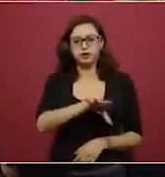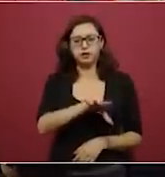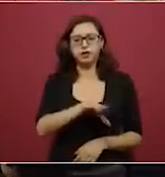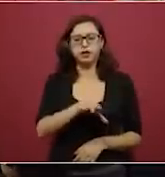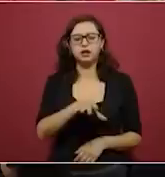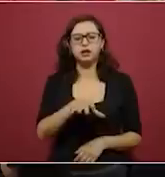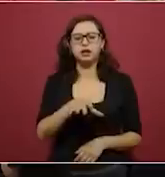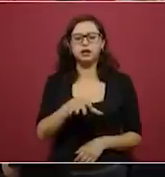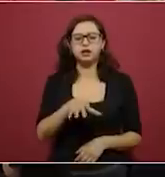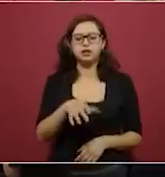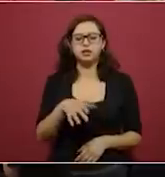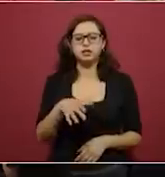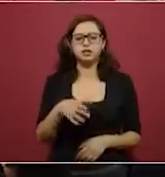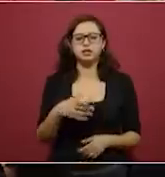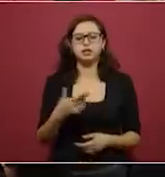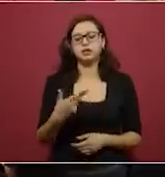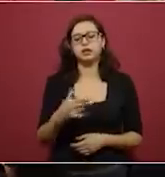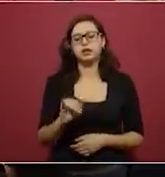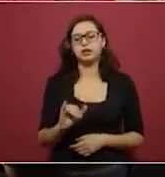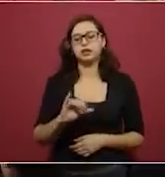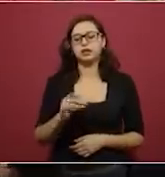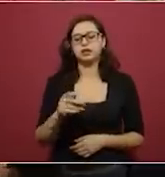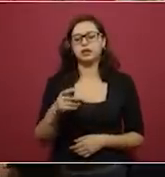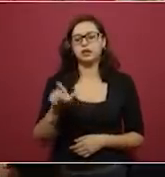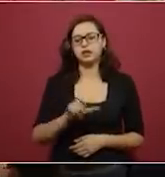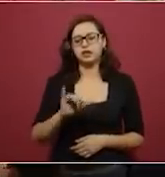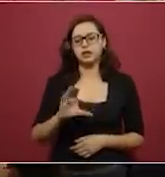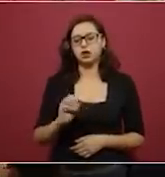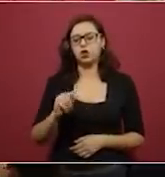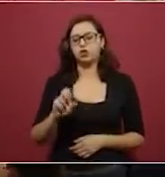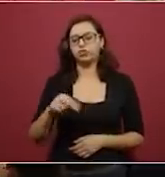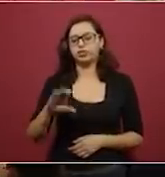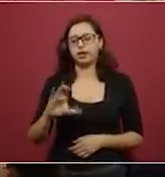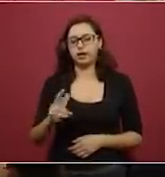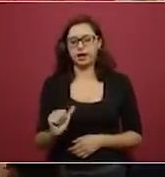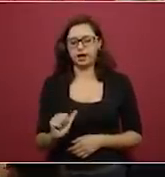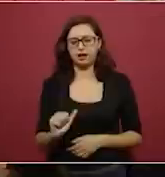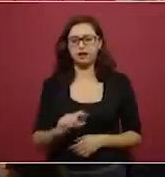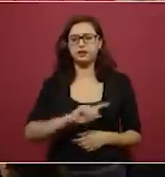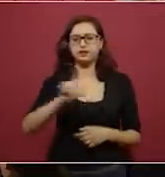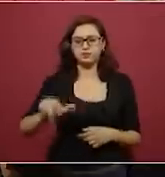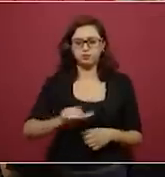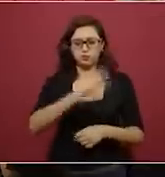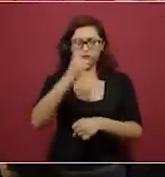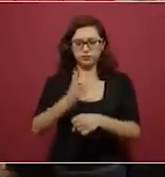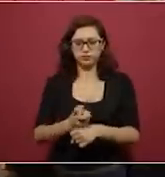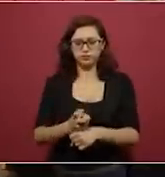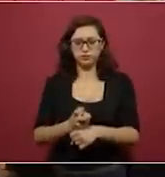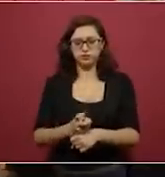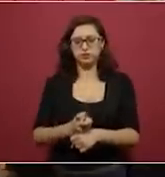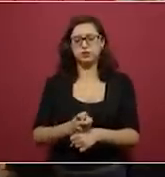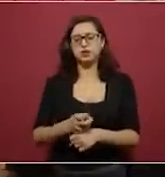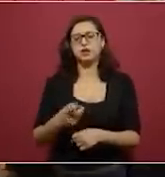de estado mayor xicoténcatl márquez luego vendrá el contraalmirante